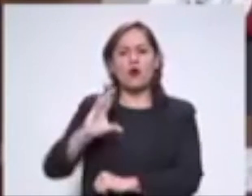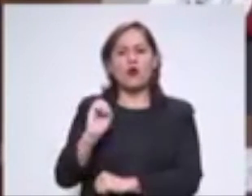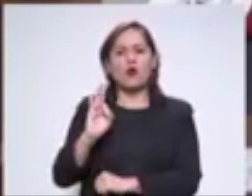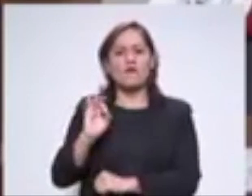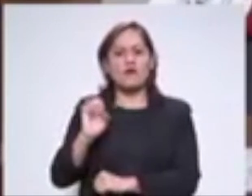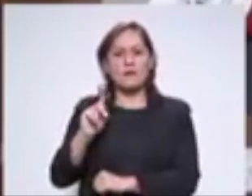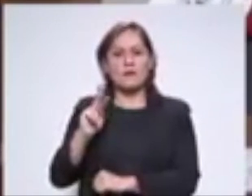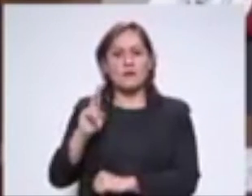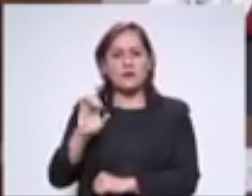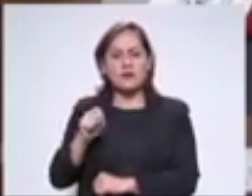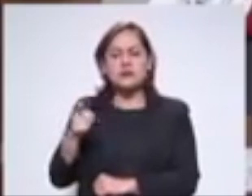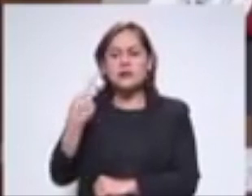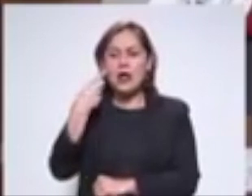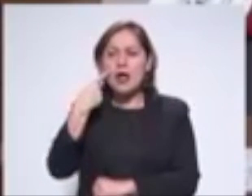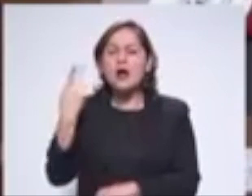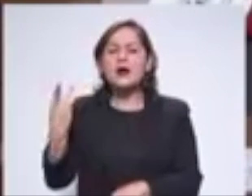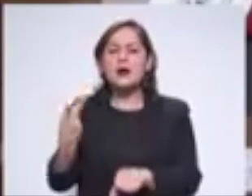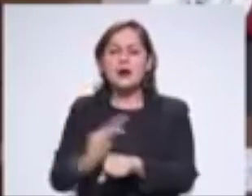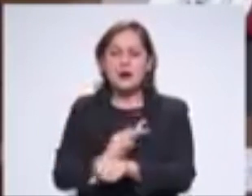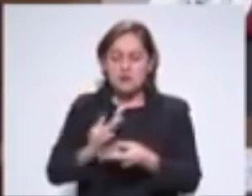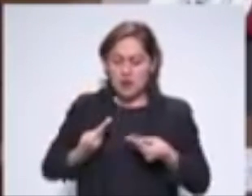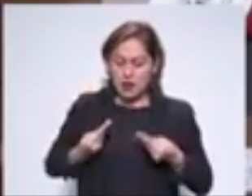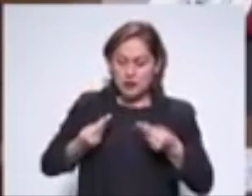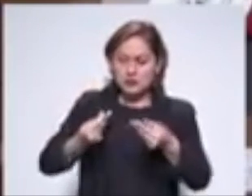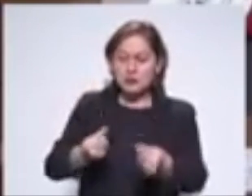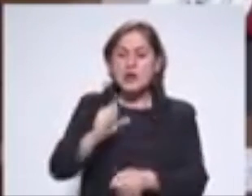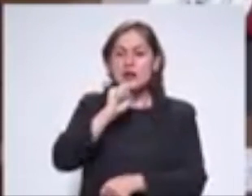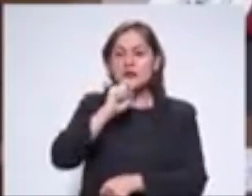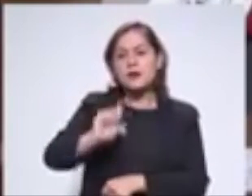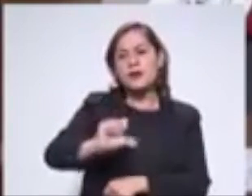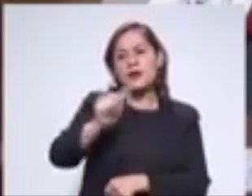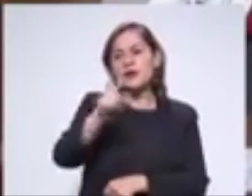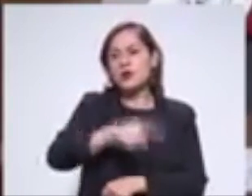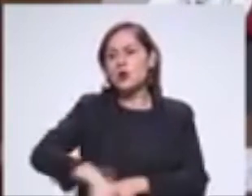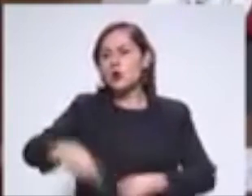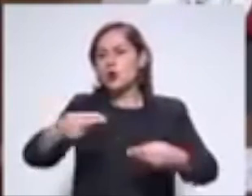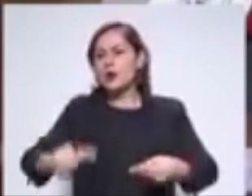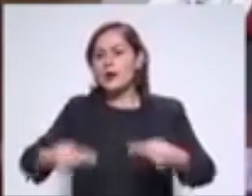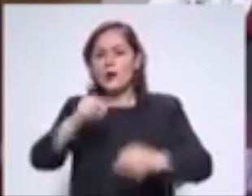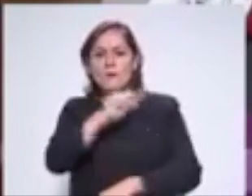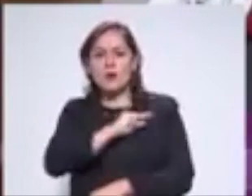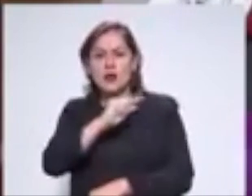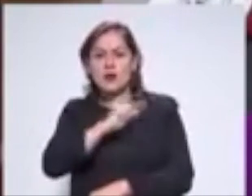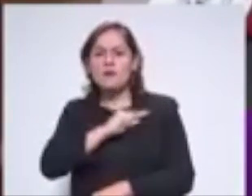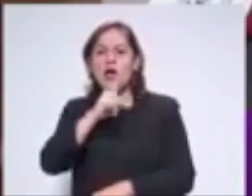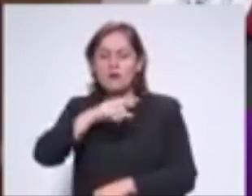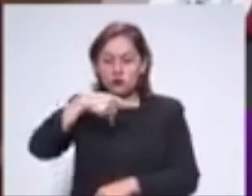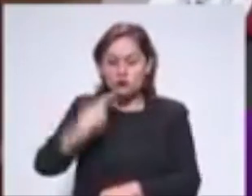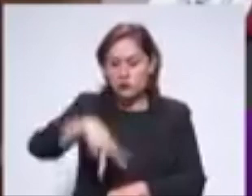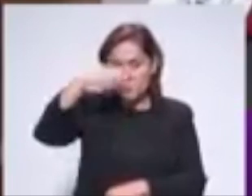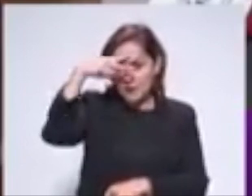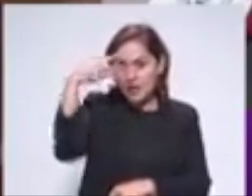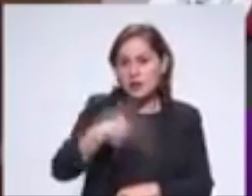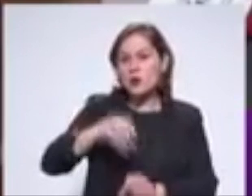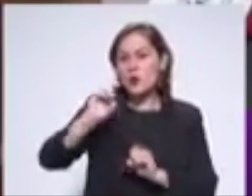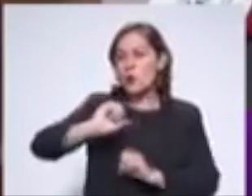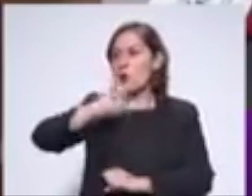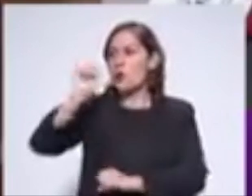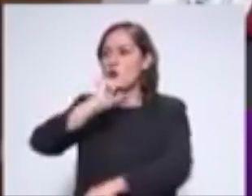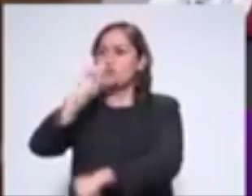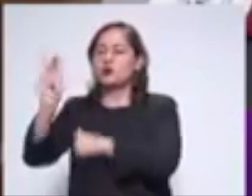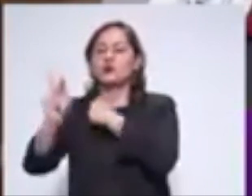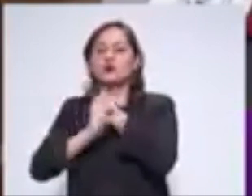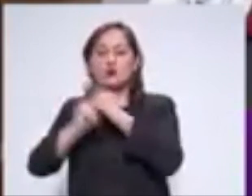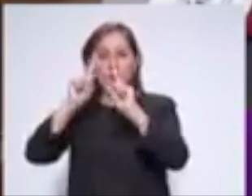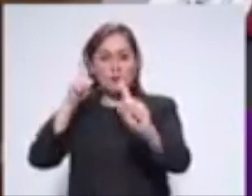sobre todo aportaciones de terceros, privados y públicos nacionales e internacionales relacionada con la